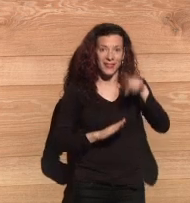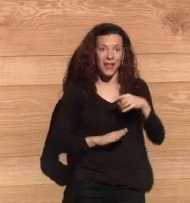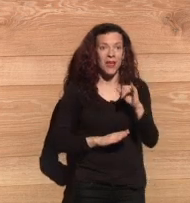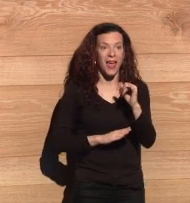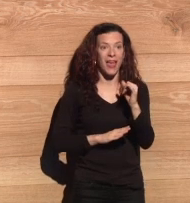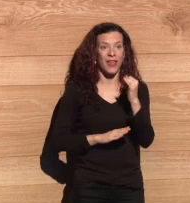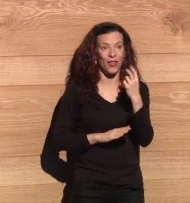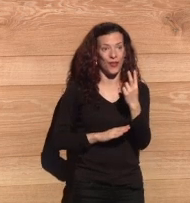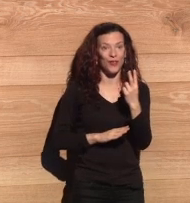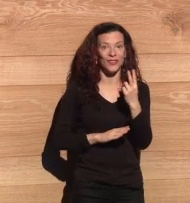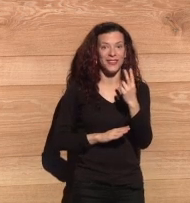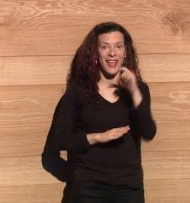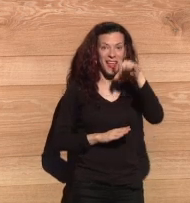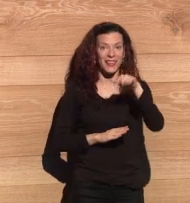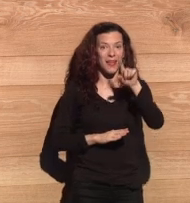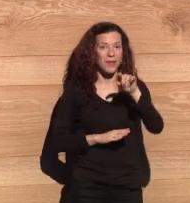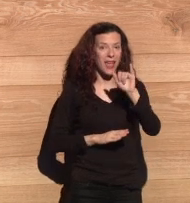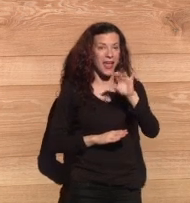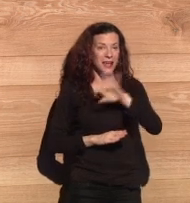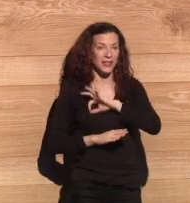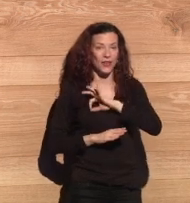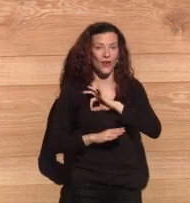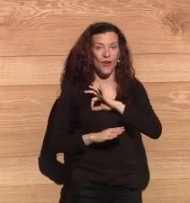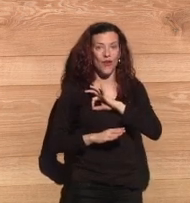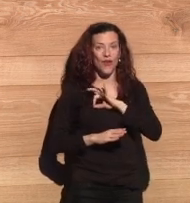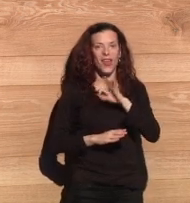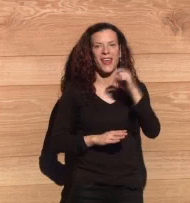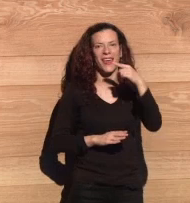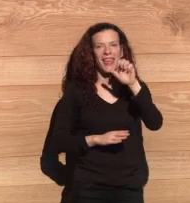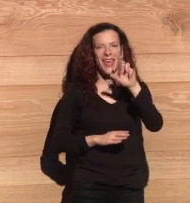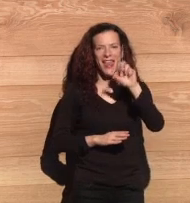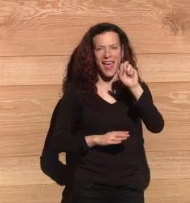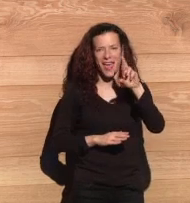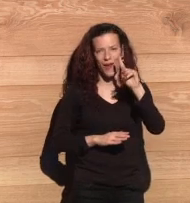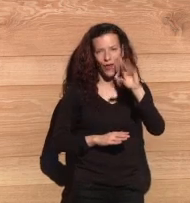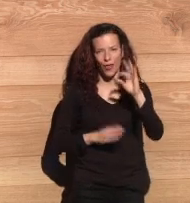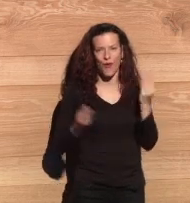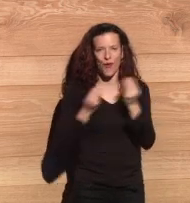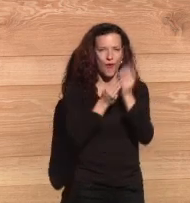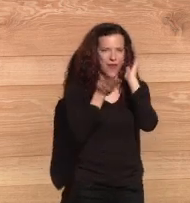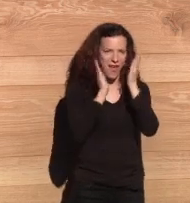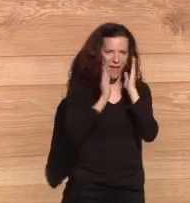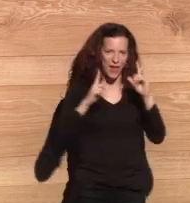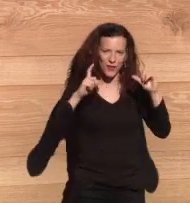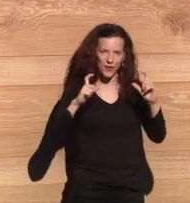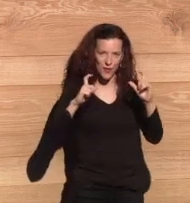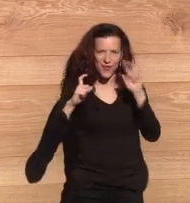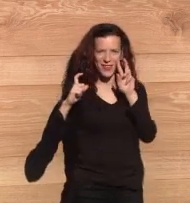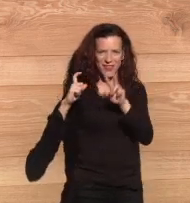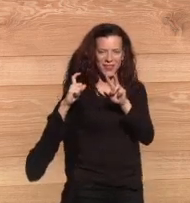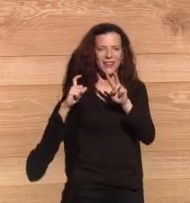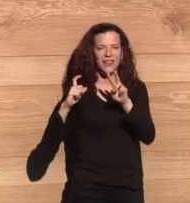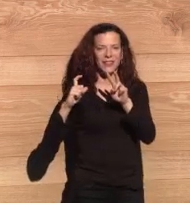dos, y tenemos al señor don Gerardo, ¿verdad? Era con su caballo también. Y está una foto